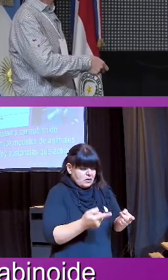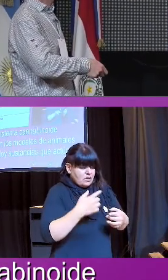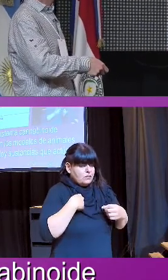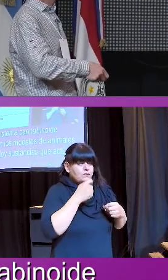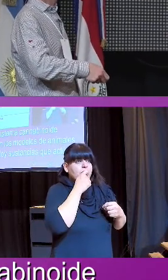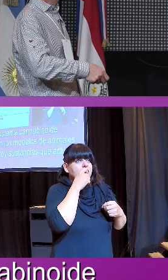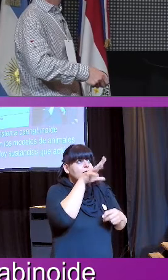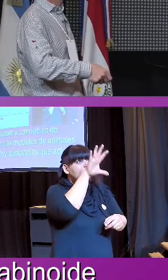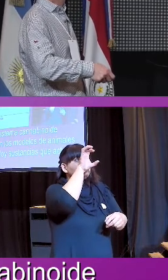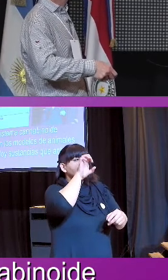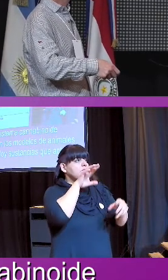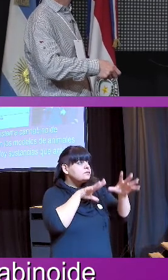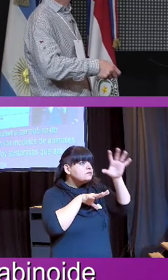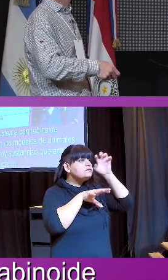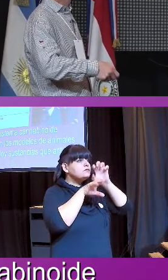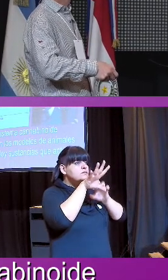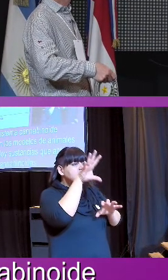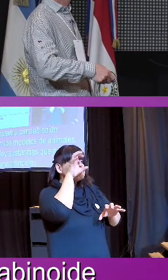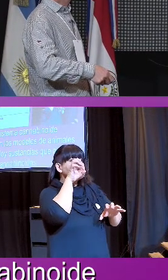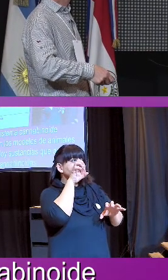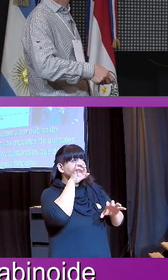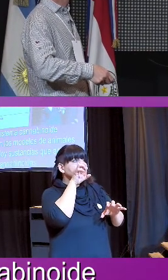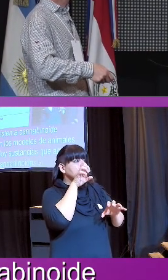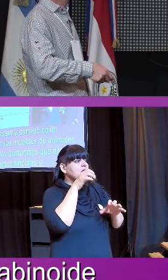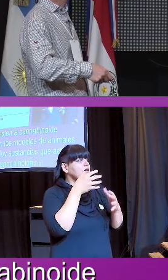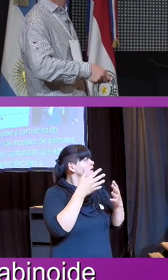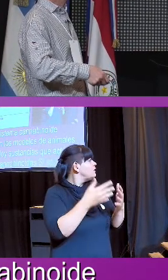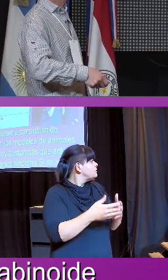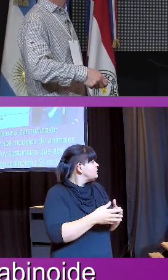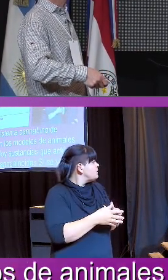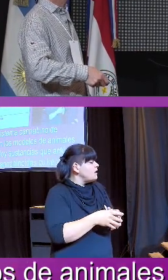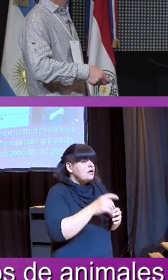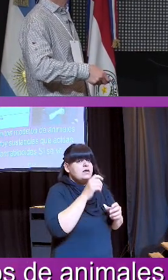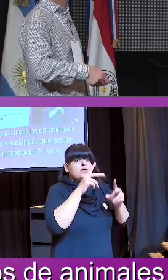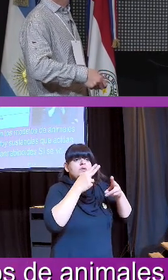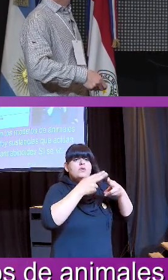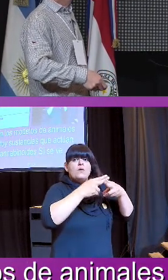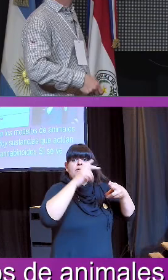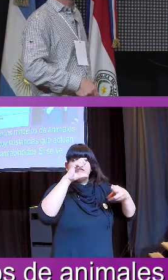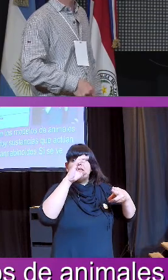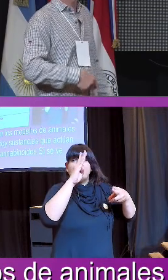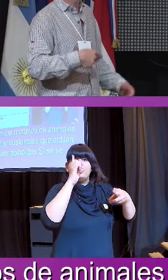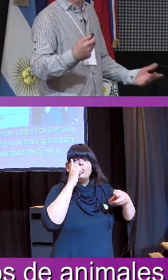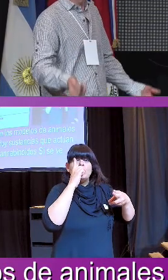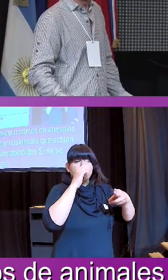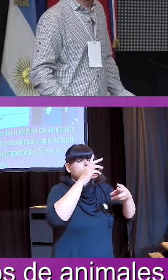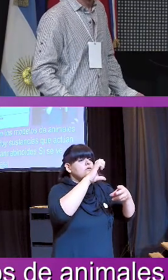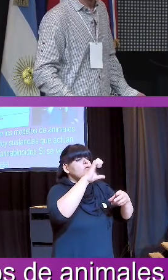los receptores a cannabinoides, ¿sí?, CB1, por ejemplo, o CB2, ¿y qué pasa?